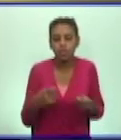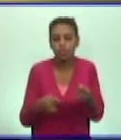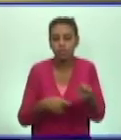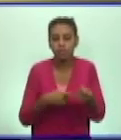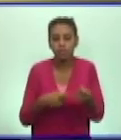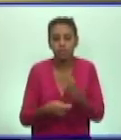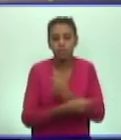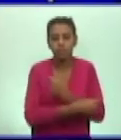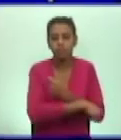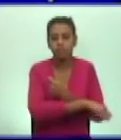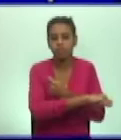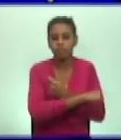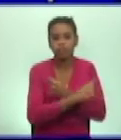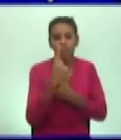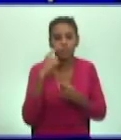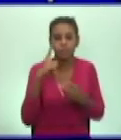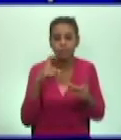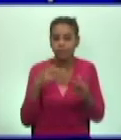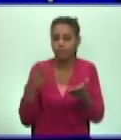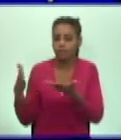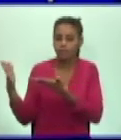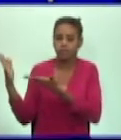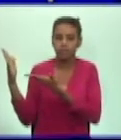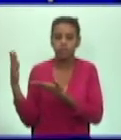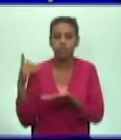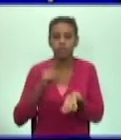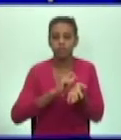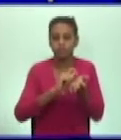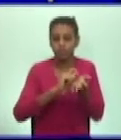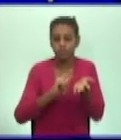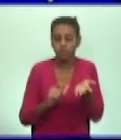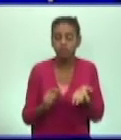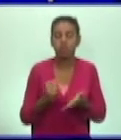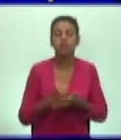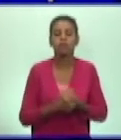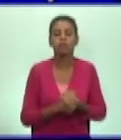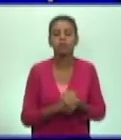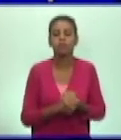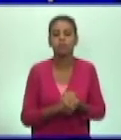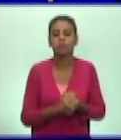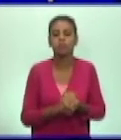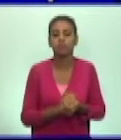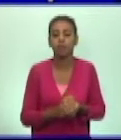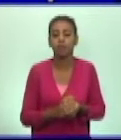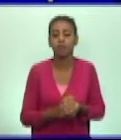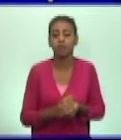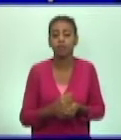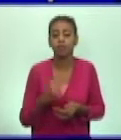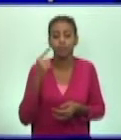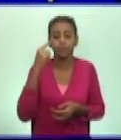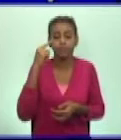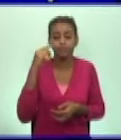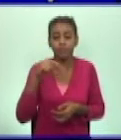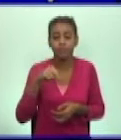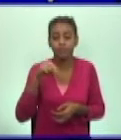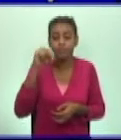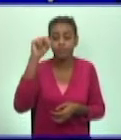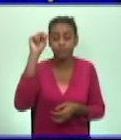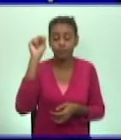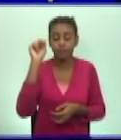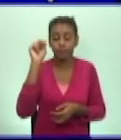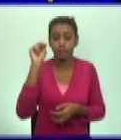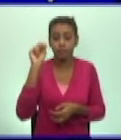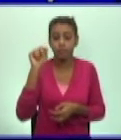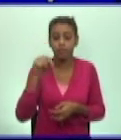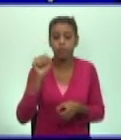la siguiente lámina y quiero que vayan reflejando en su libreta. Fíjense, Vietnam del Norte comenzó e inició la